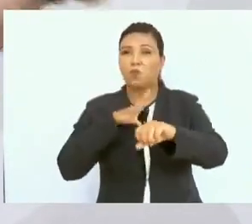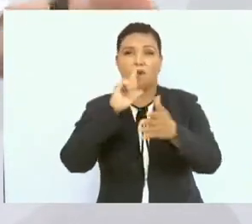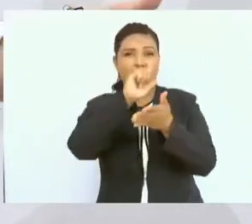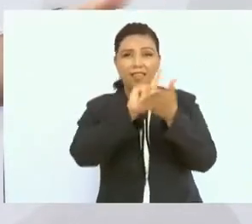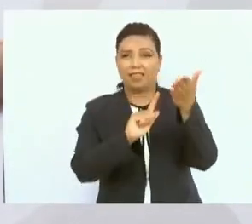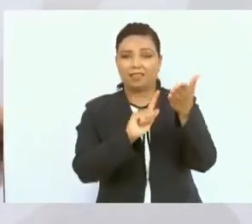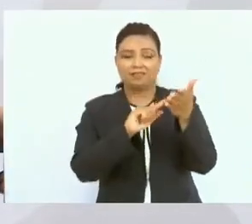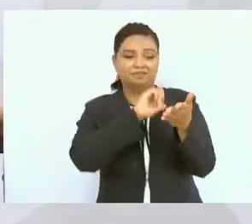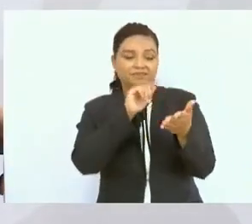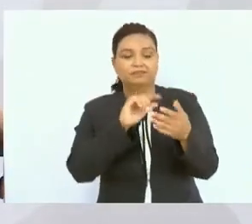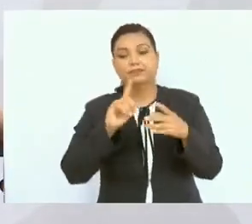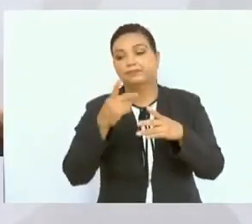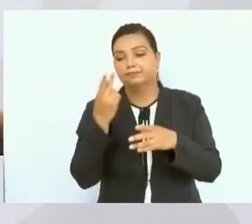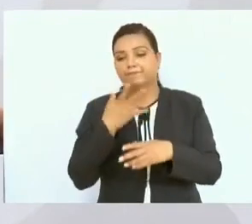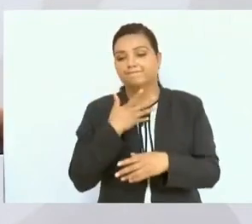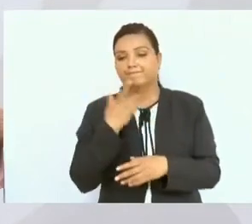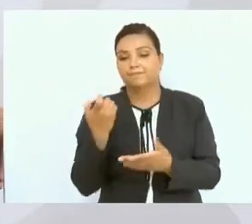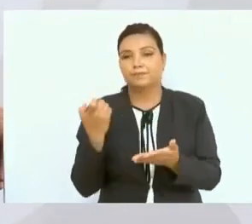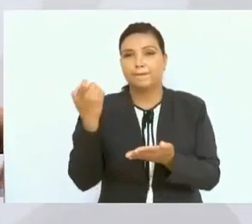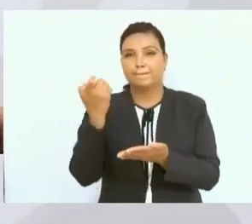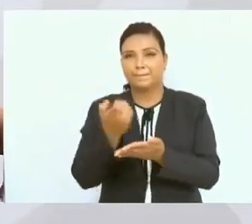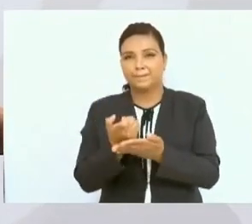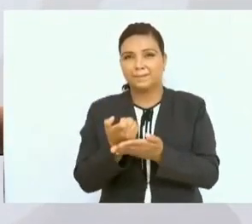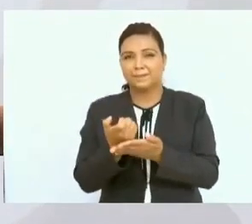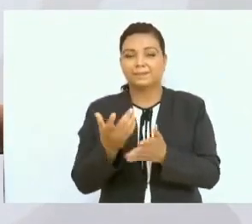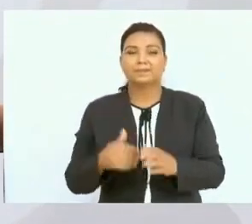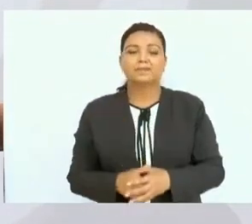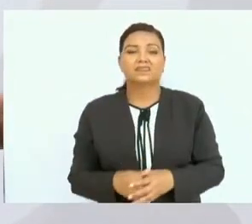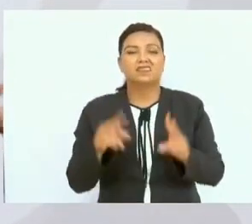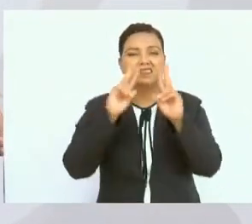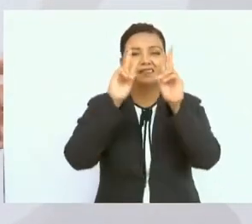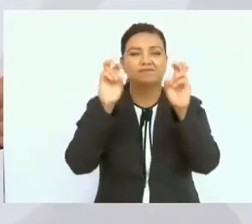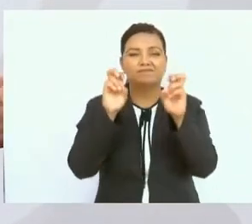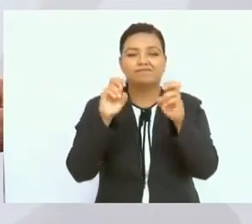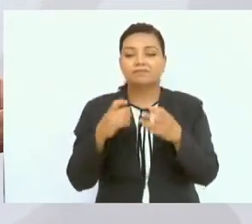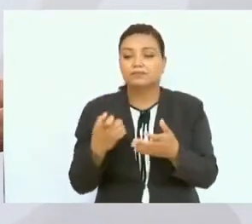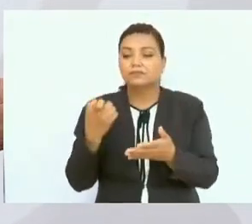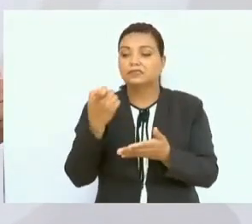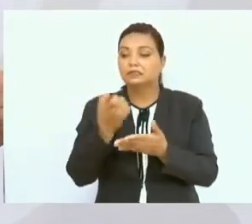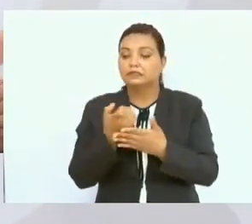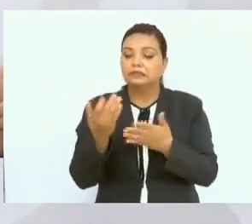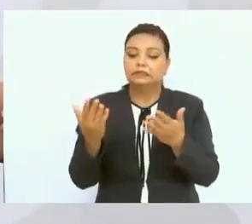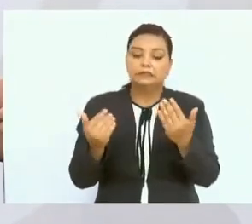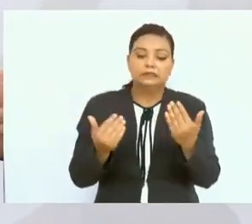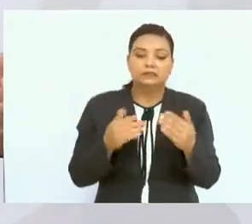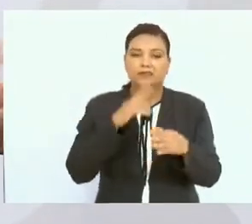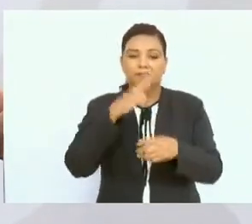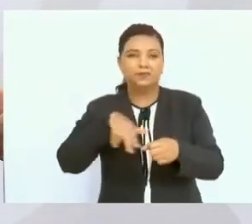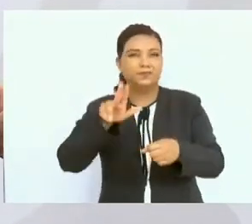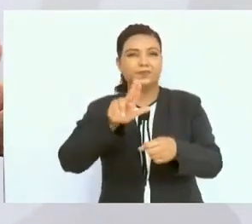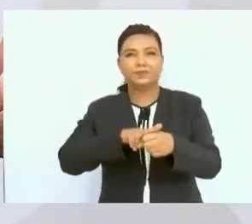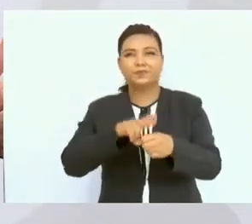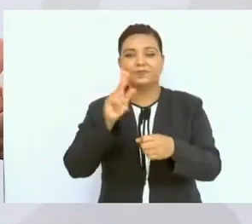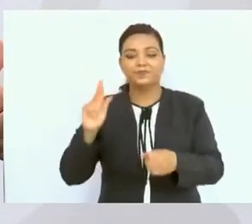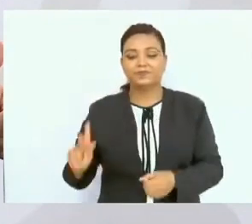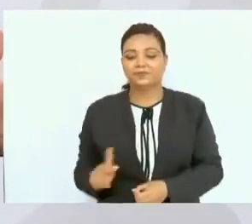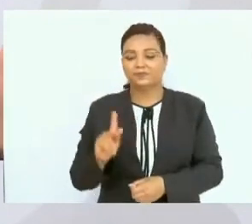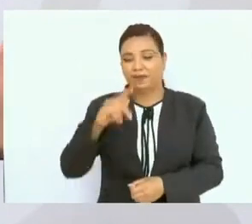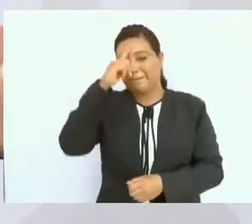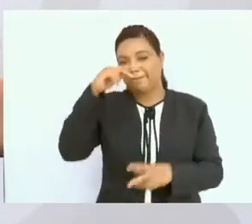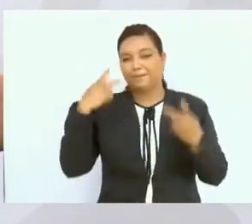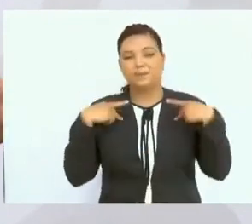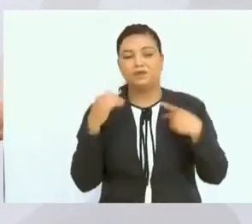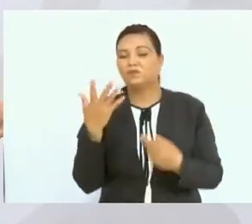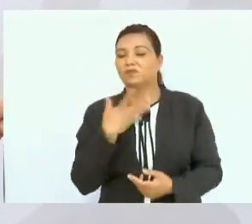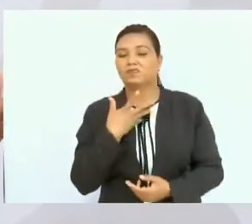lista, empezaba a tener que pagar. Ese asunto de empezar a cobrar en hospitales públicos para gente que no